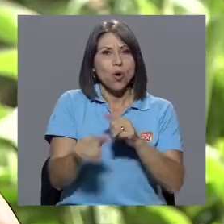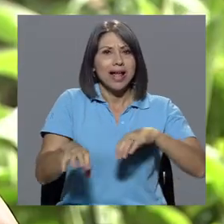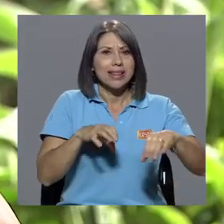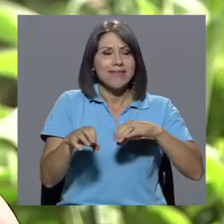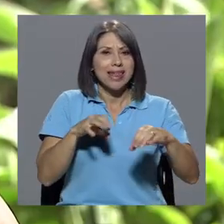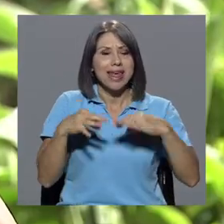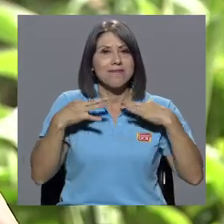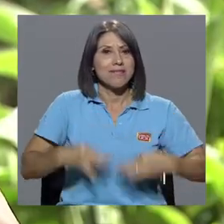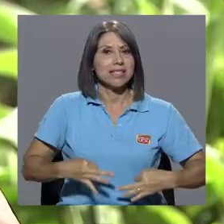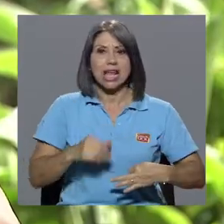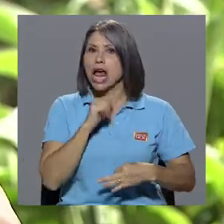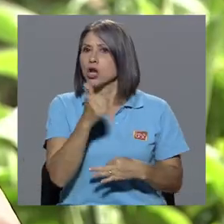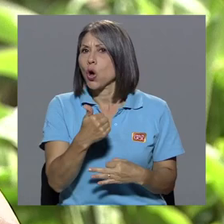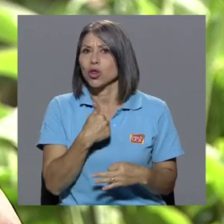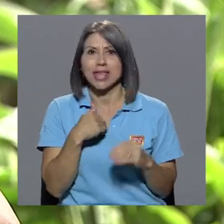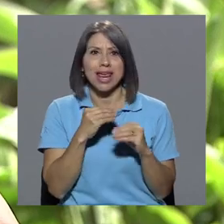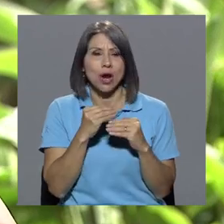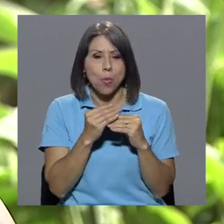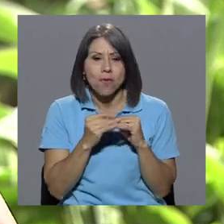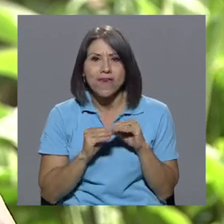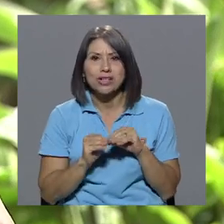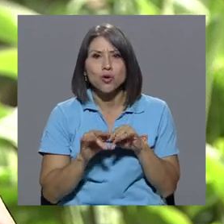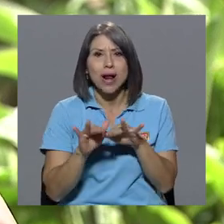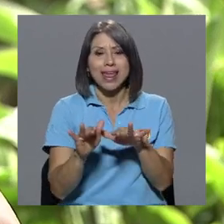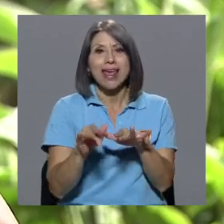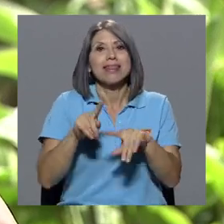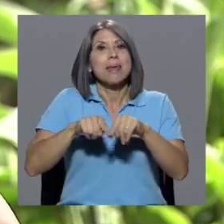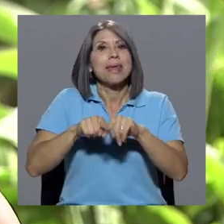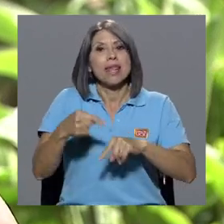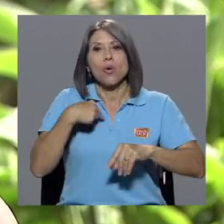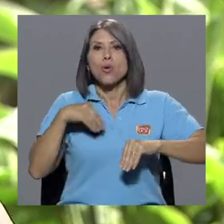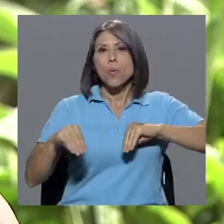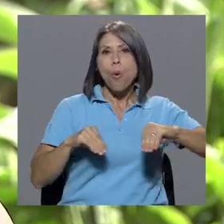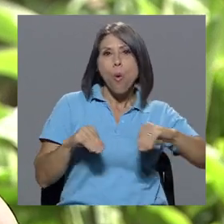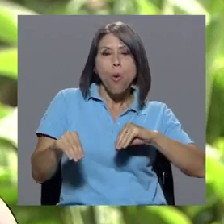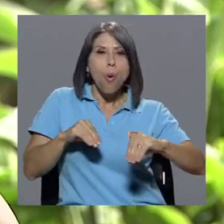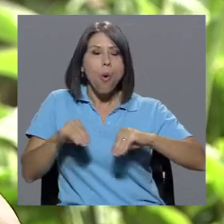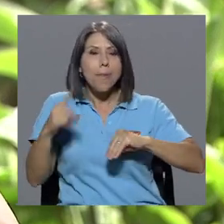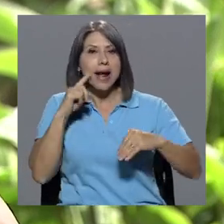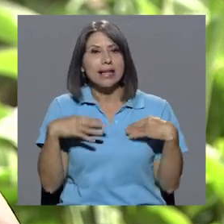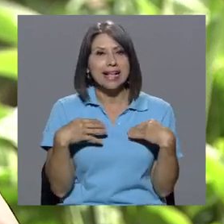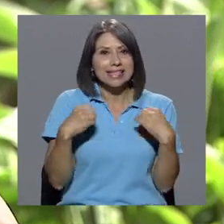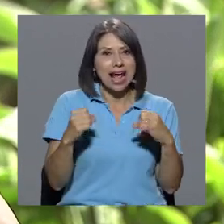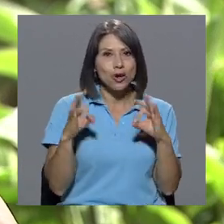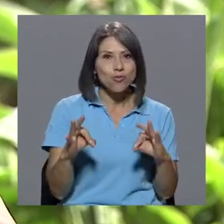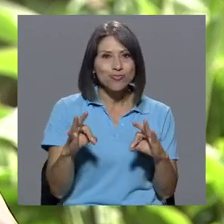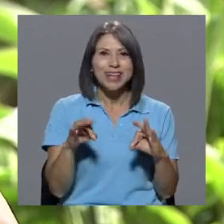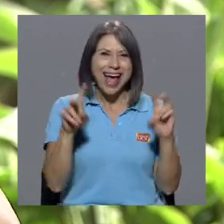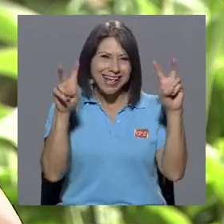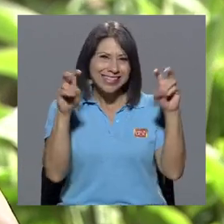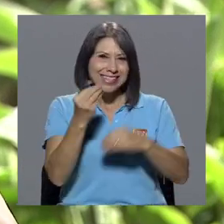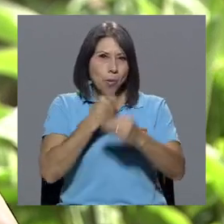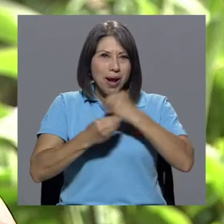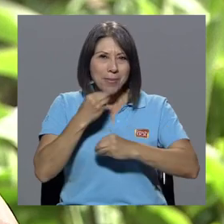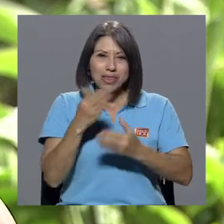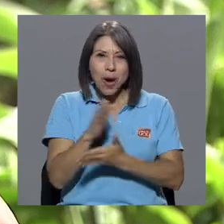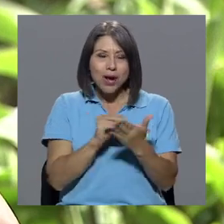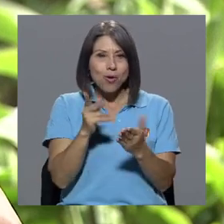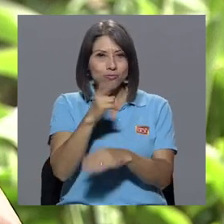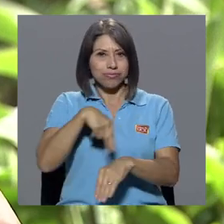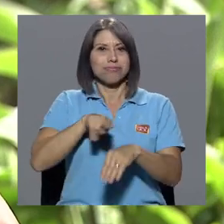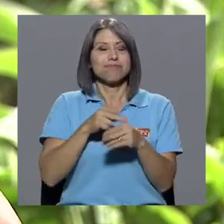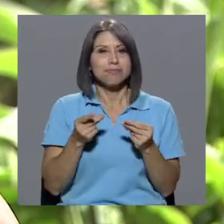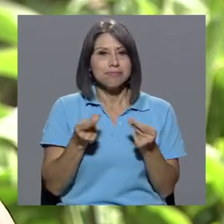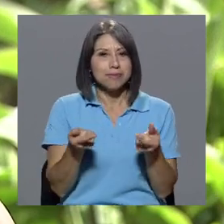no tiene vascularidad, entonces él depende de que uno se esté moviendo para estar sano. Uh-huh. Así es como le llega el alimento, un efecto mecánico.